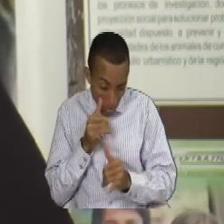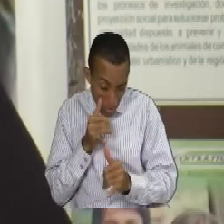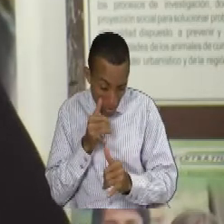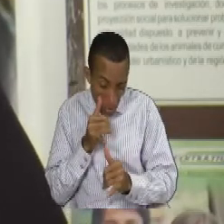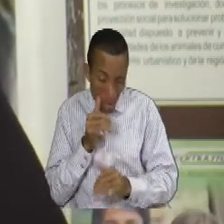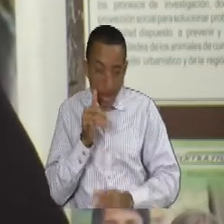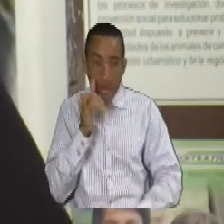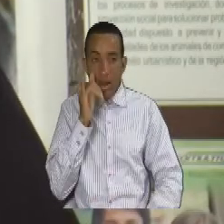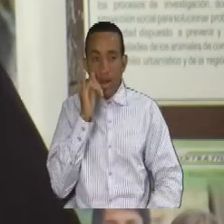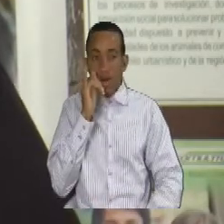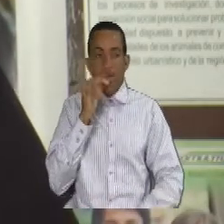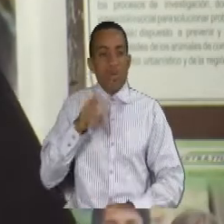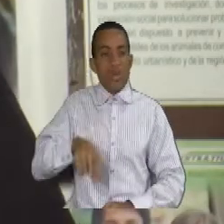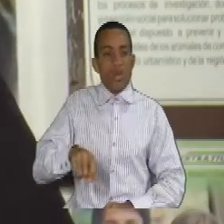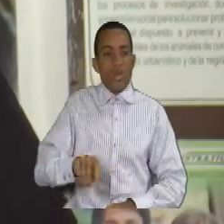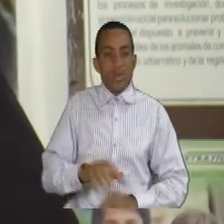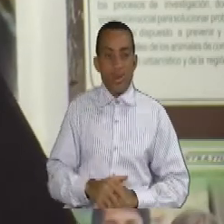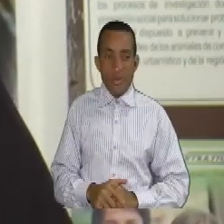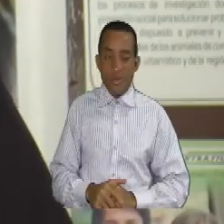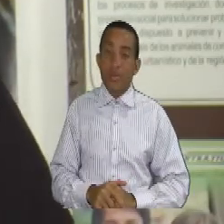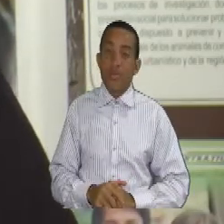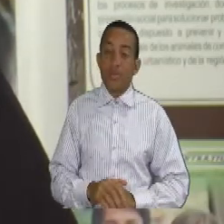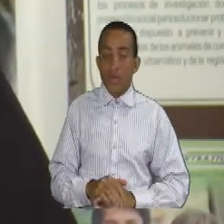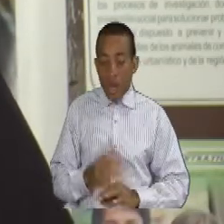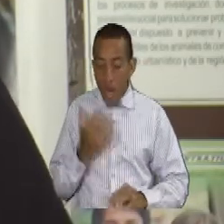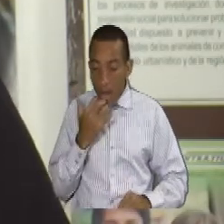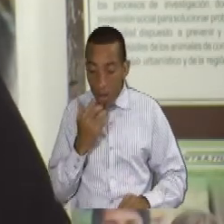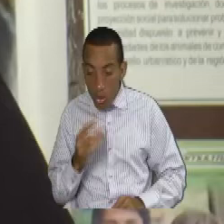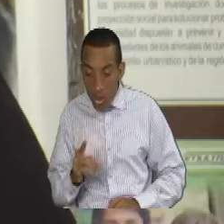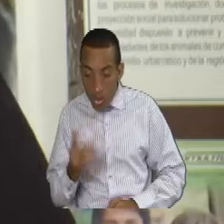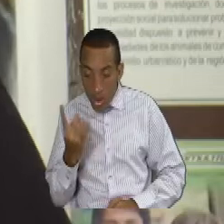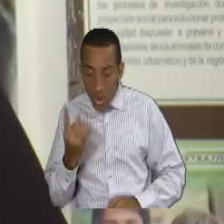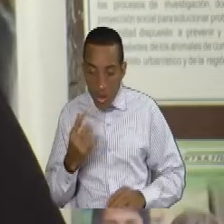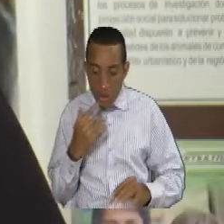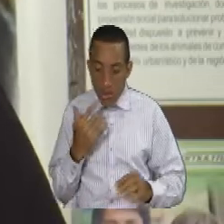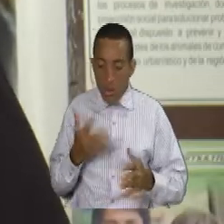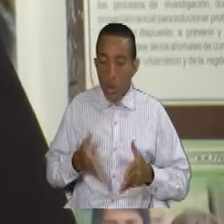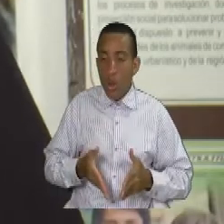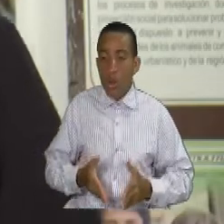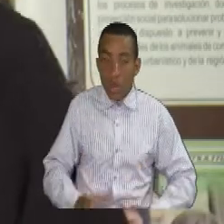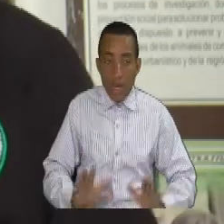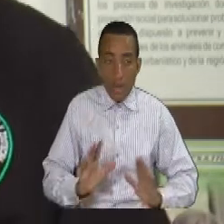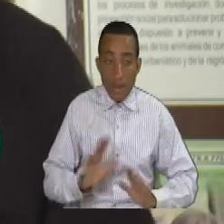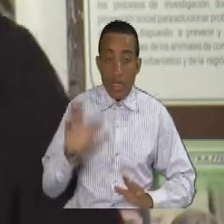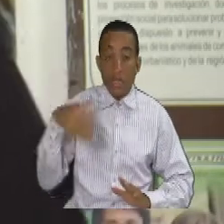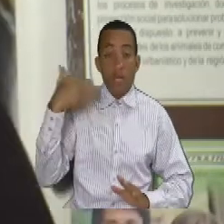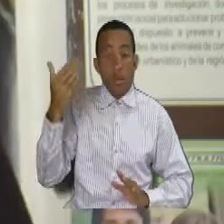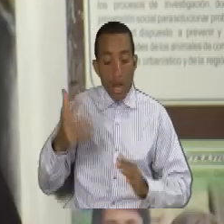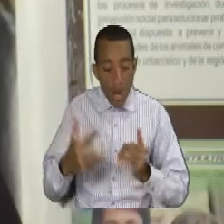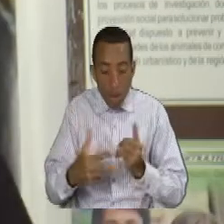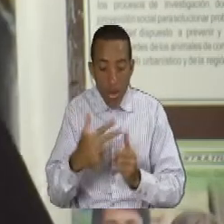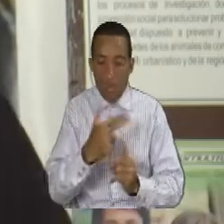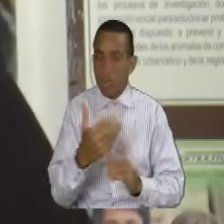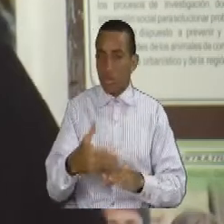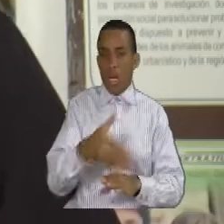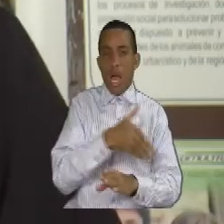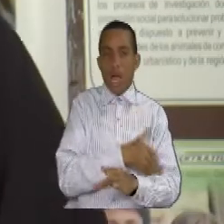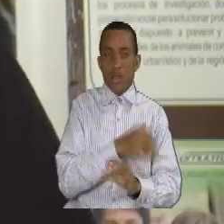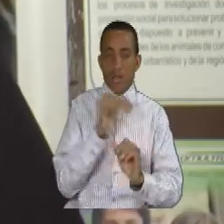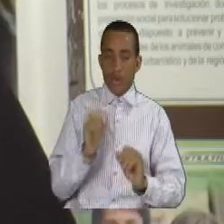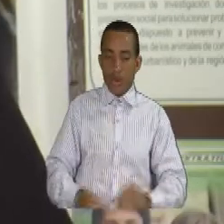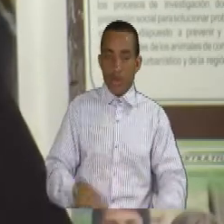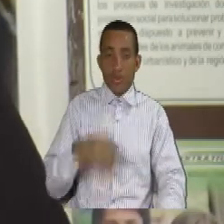no necesita la mascota tener una camada para poder ser esterilizada. Yo como